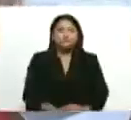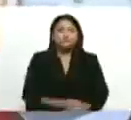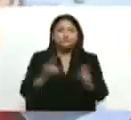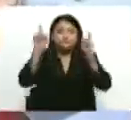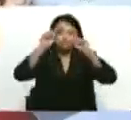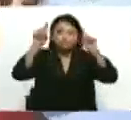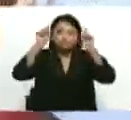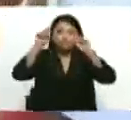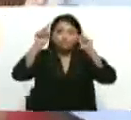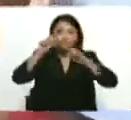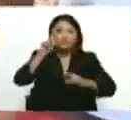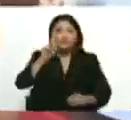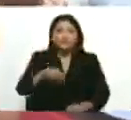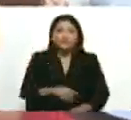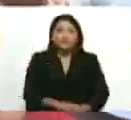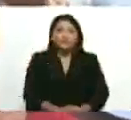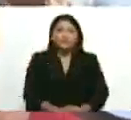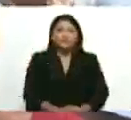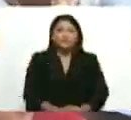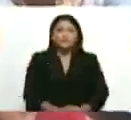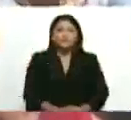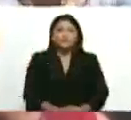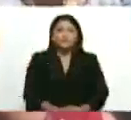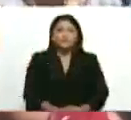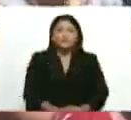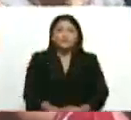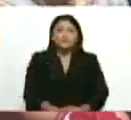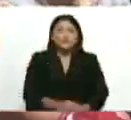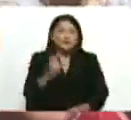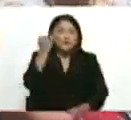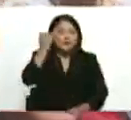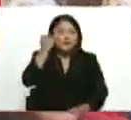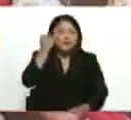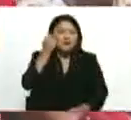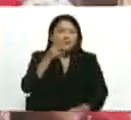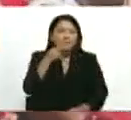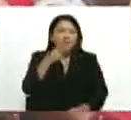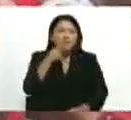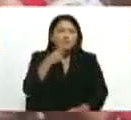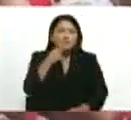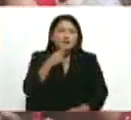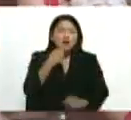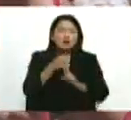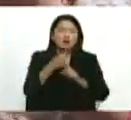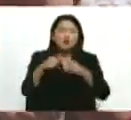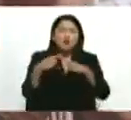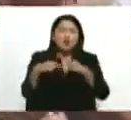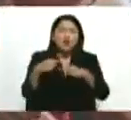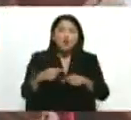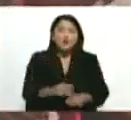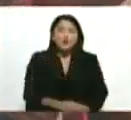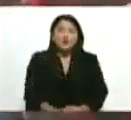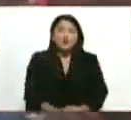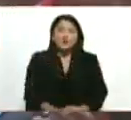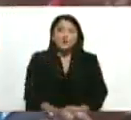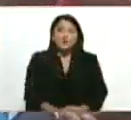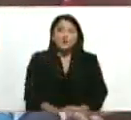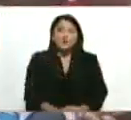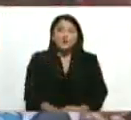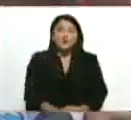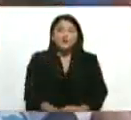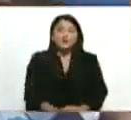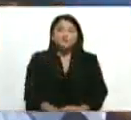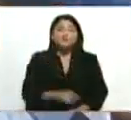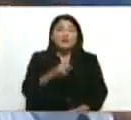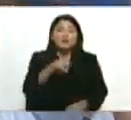formación, el trabajo ideológico, de lucha, de batalla de todos los días. Y eso es una de las fortalezas que tiene